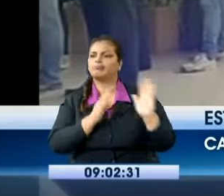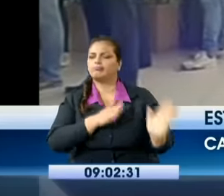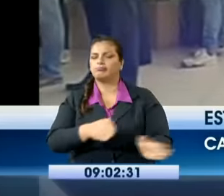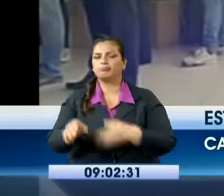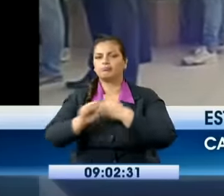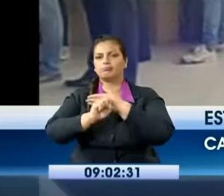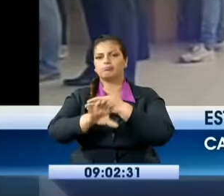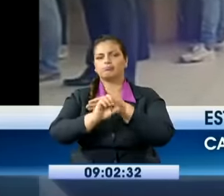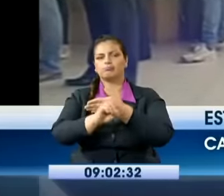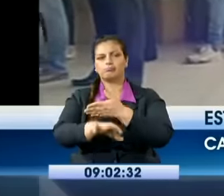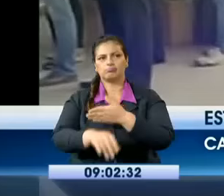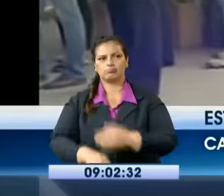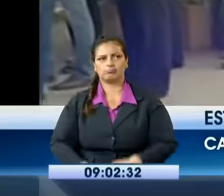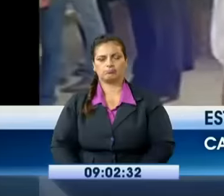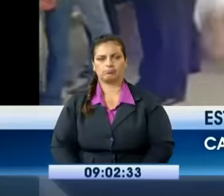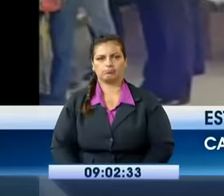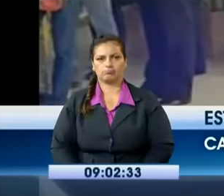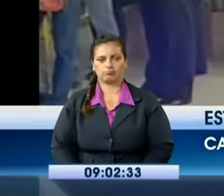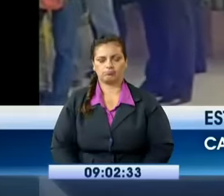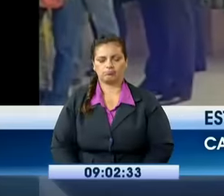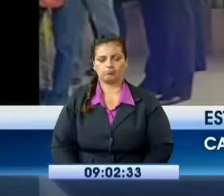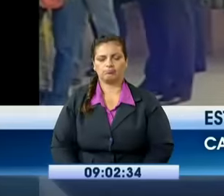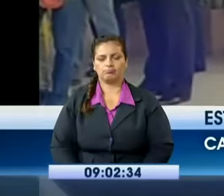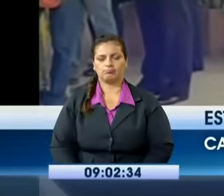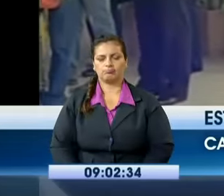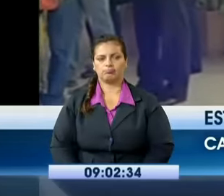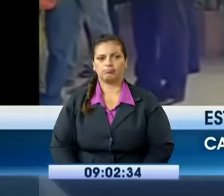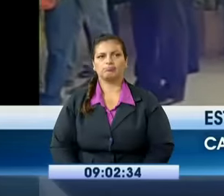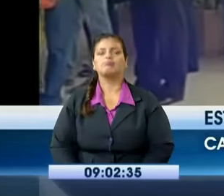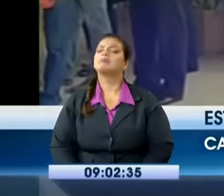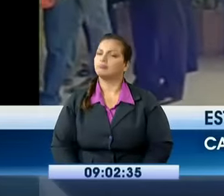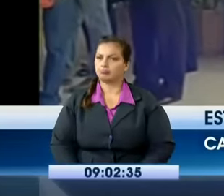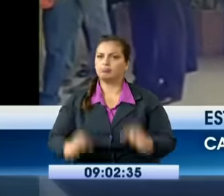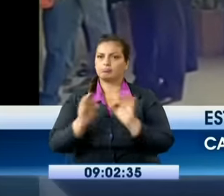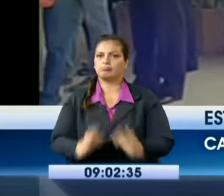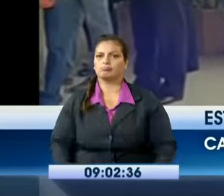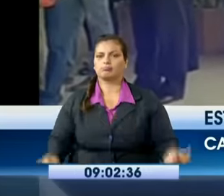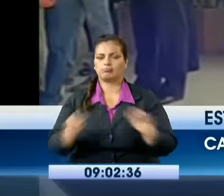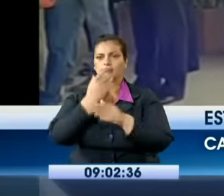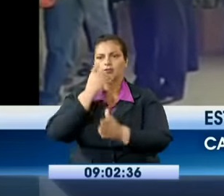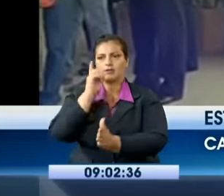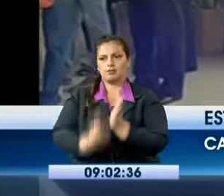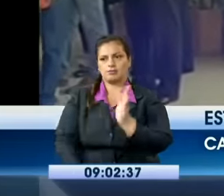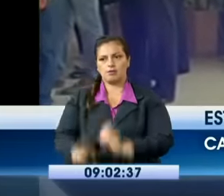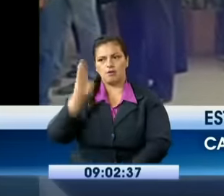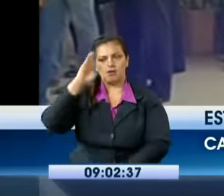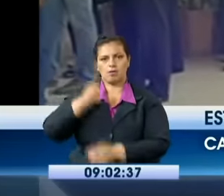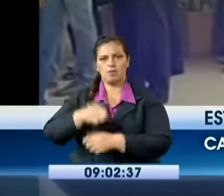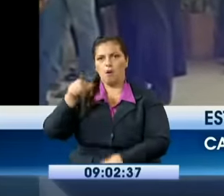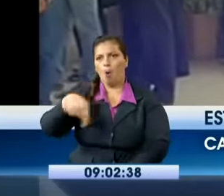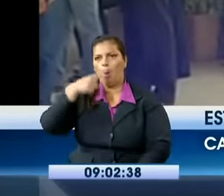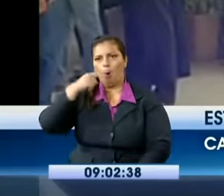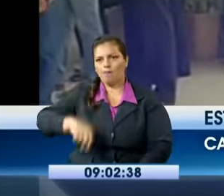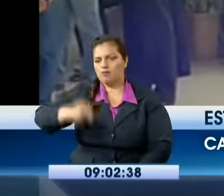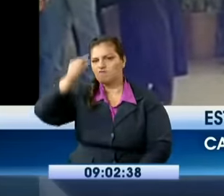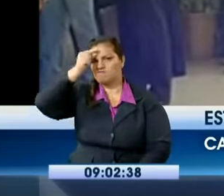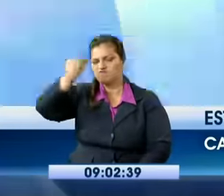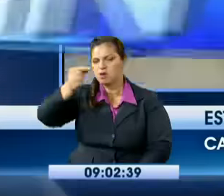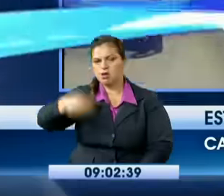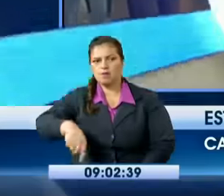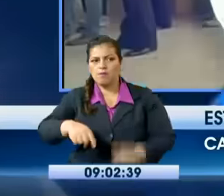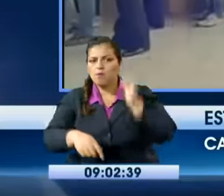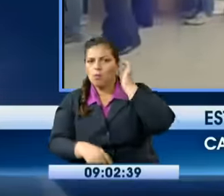policía y pueda agarrar a esta persona al sospechoso. Pero se requiere la denuncia, Hugo Roselena, para que esta campaña pueda llegar mucho más y